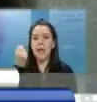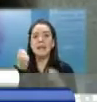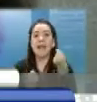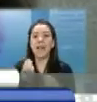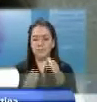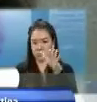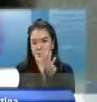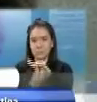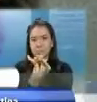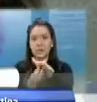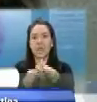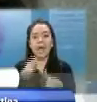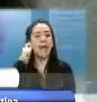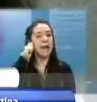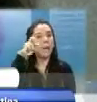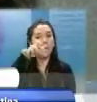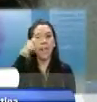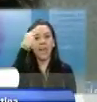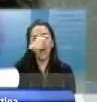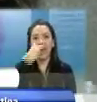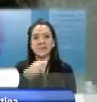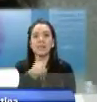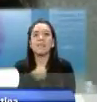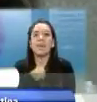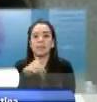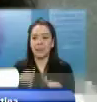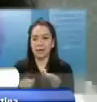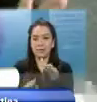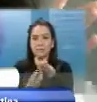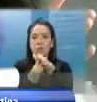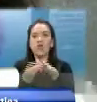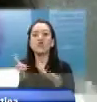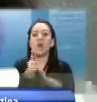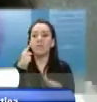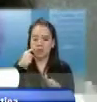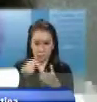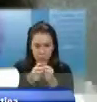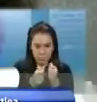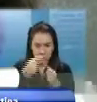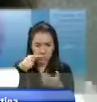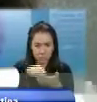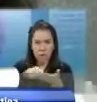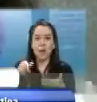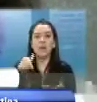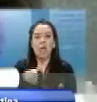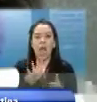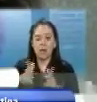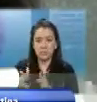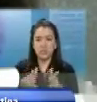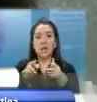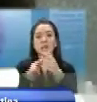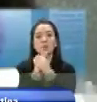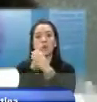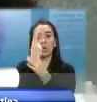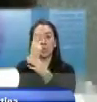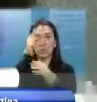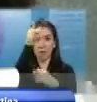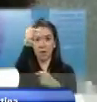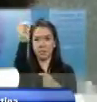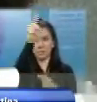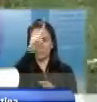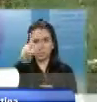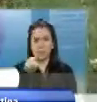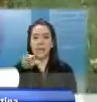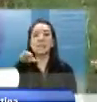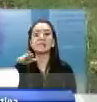Por eso es que se enfoca la investigación siempre, ya sea en el área de Santa Rosa o en el área